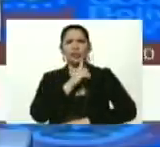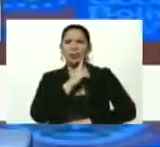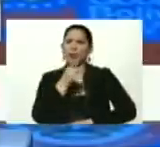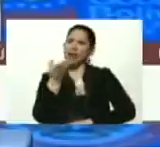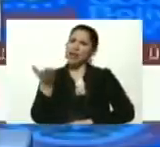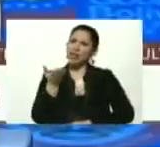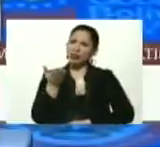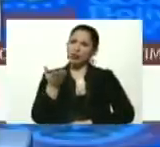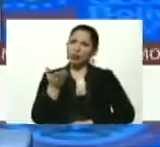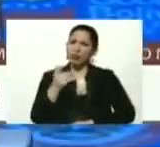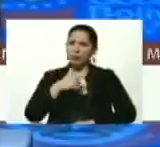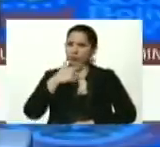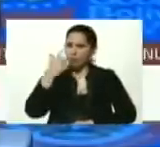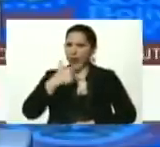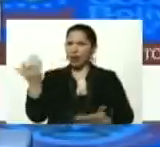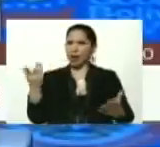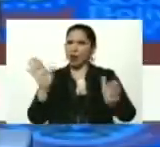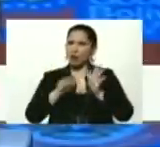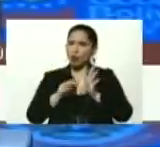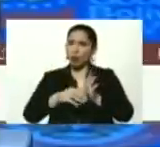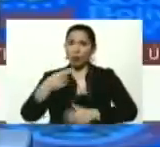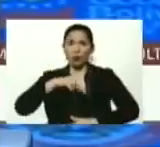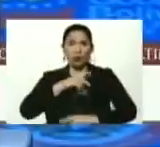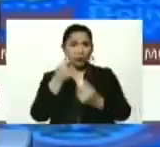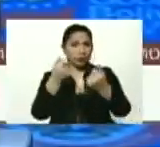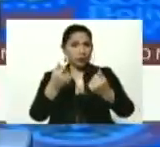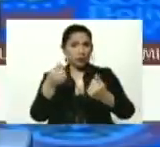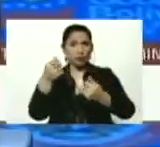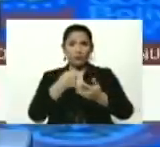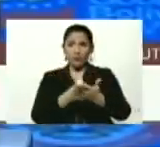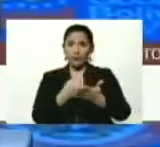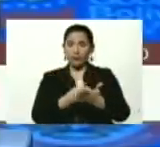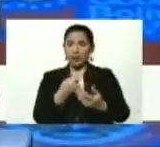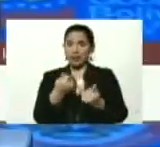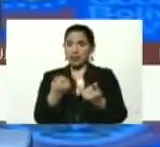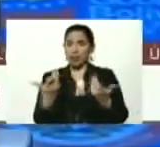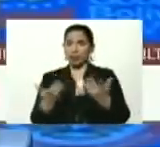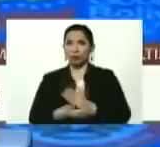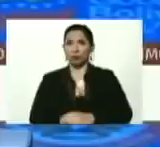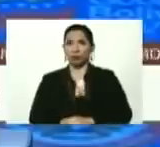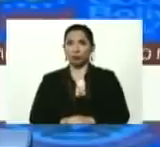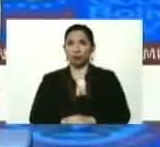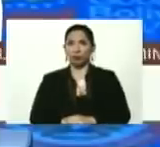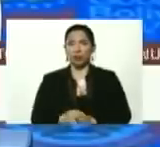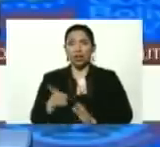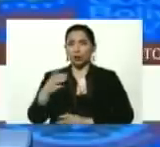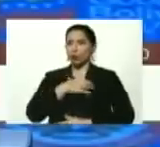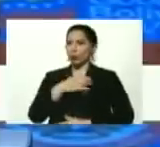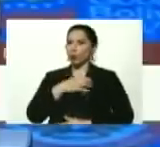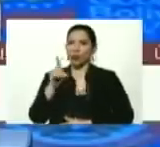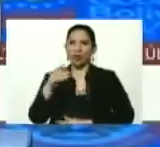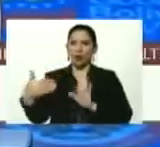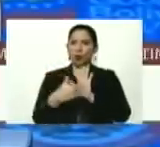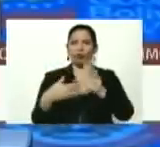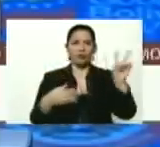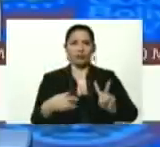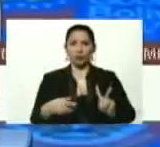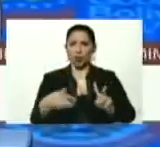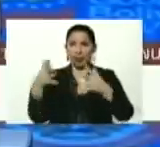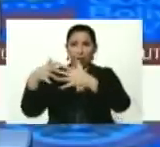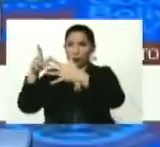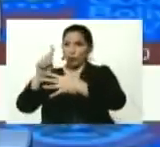y despojo de nuestros recursos financieros? Ellos no han podido con Venezuela, ni